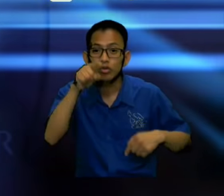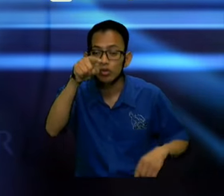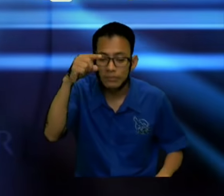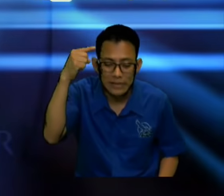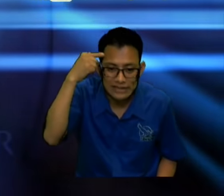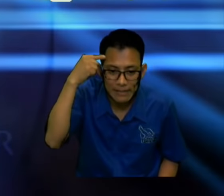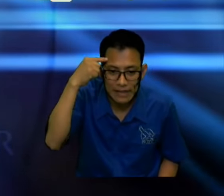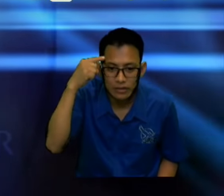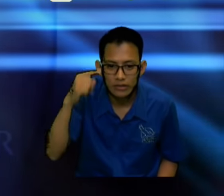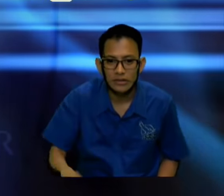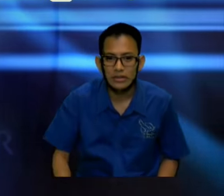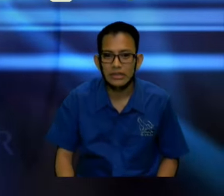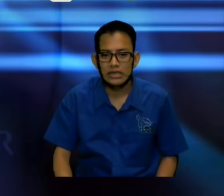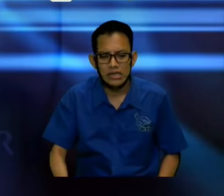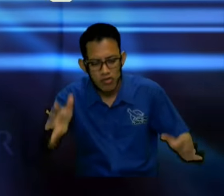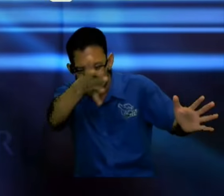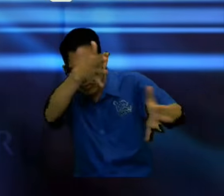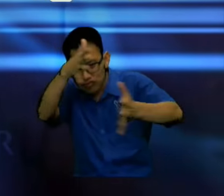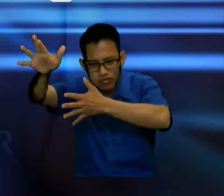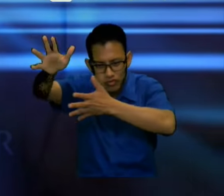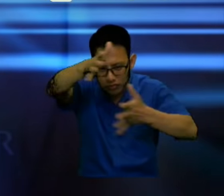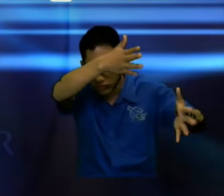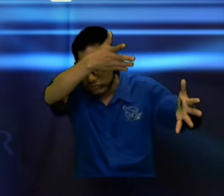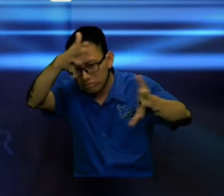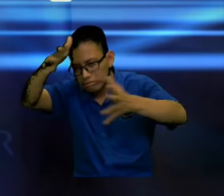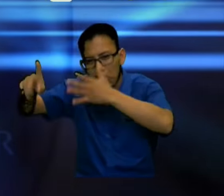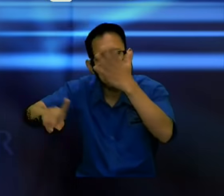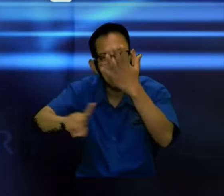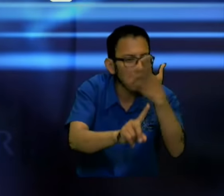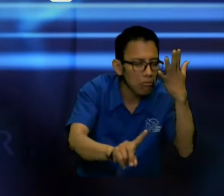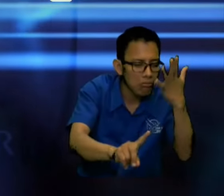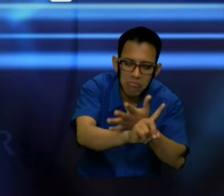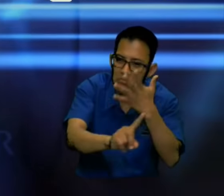Si puedes estar viviendo una tormenta en paz.